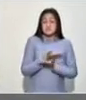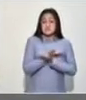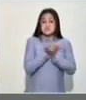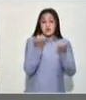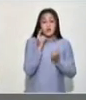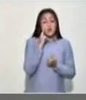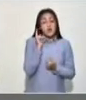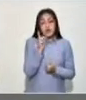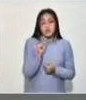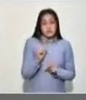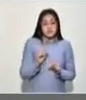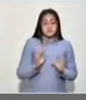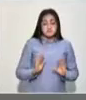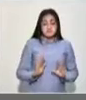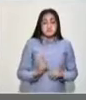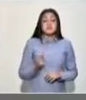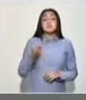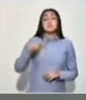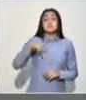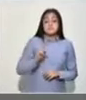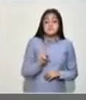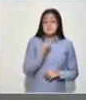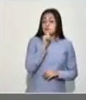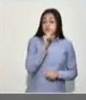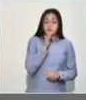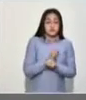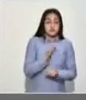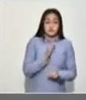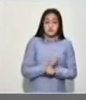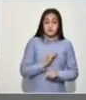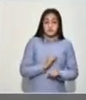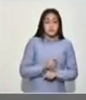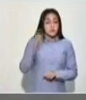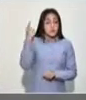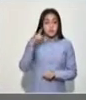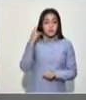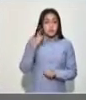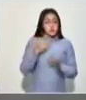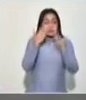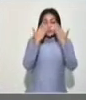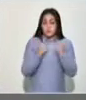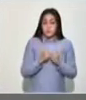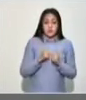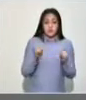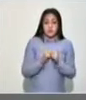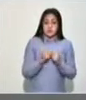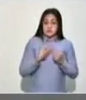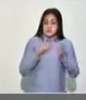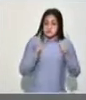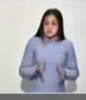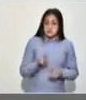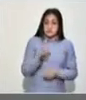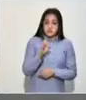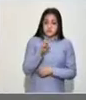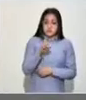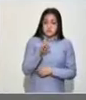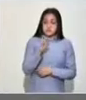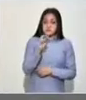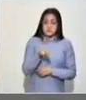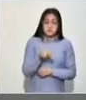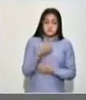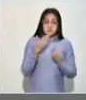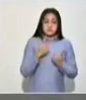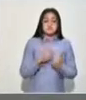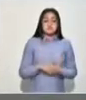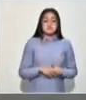ojalá y no sea así, pero hasta el momento, gobernador, Puebla, sin casos confirmados. Y